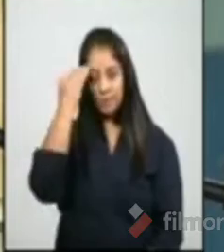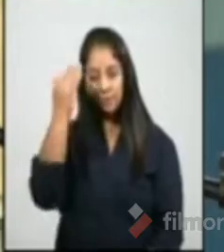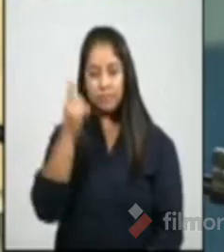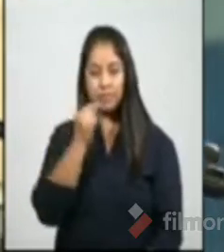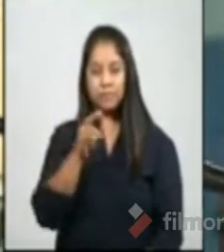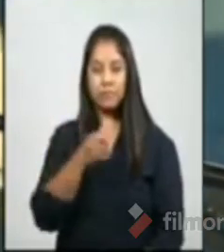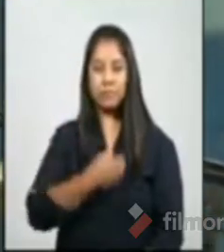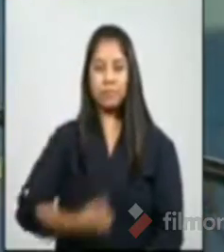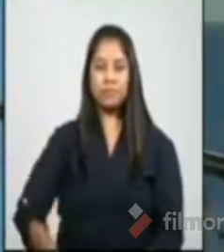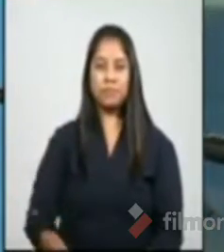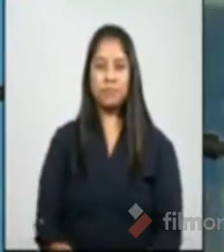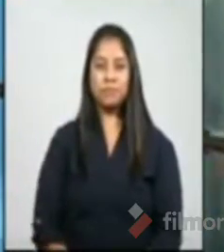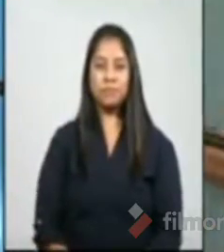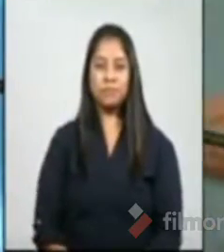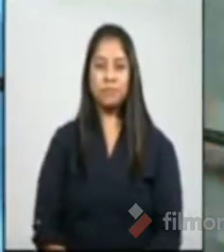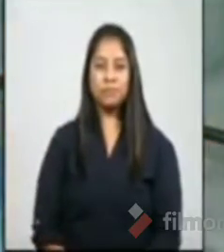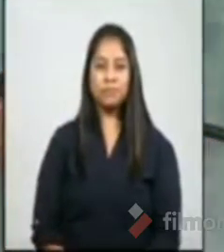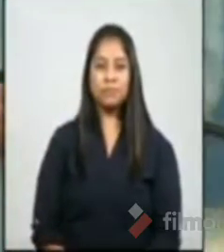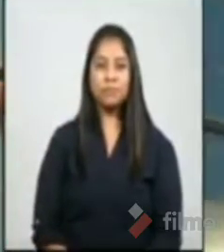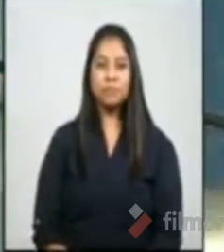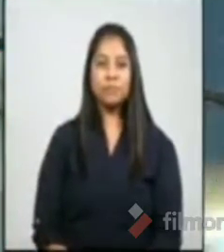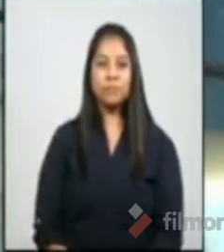presidente.